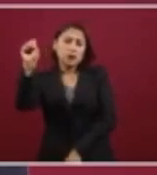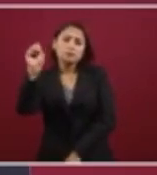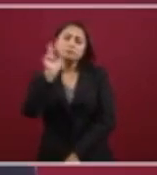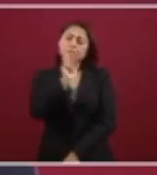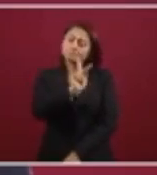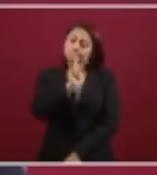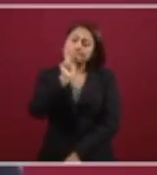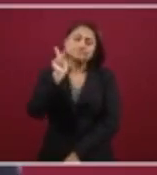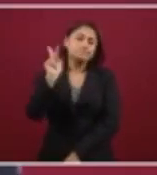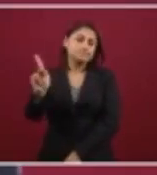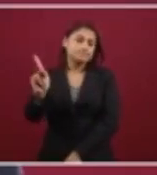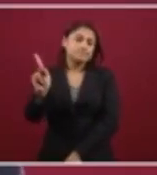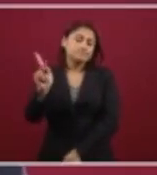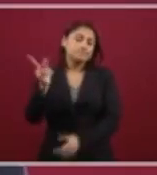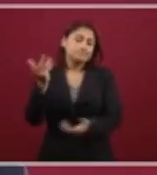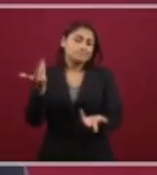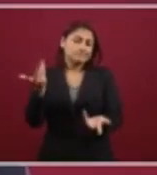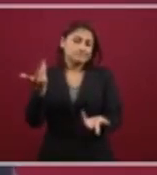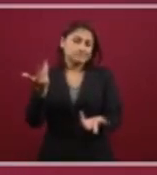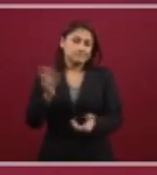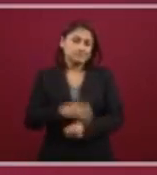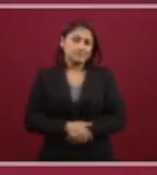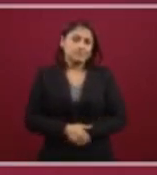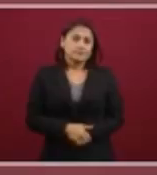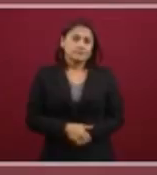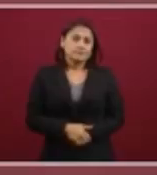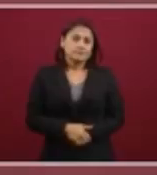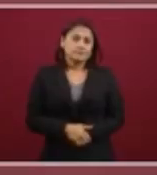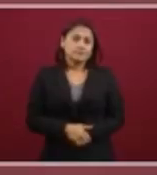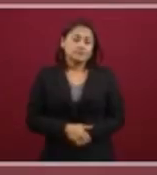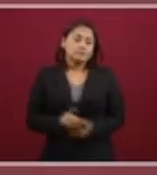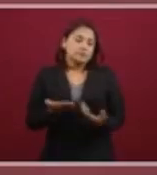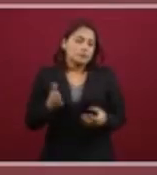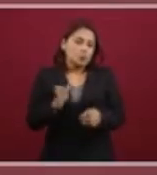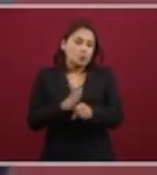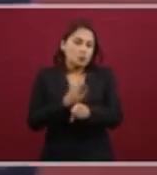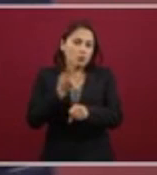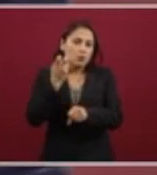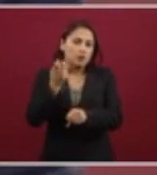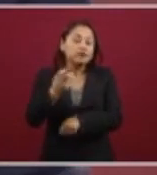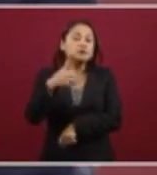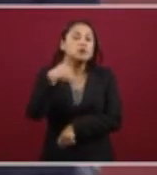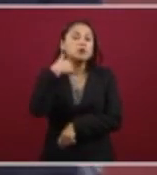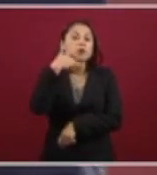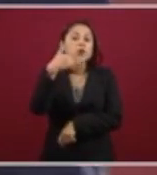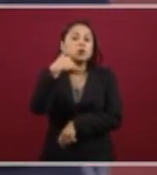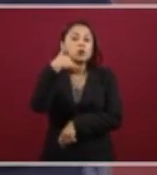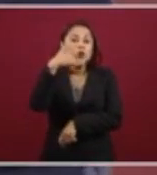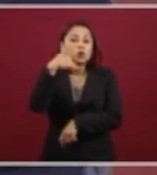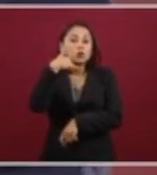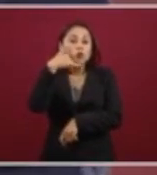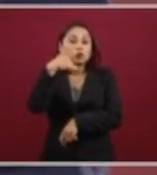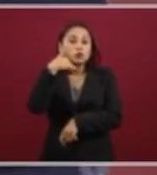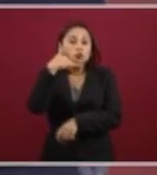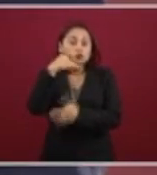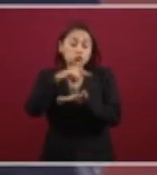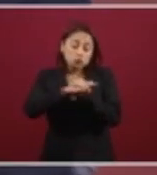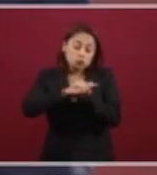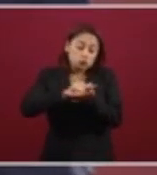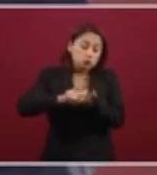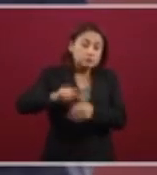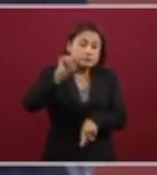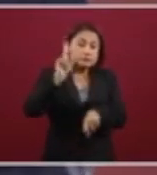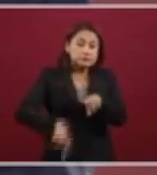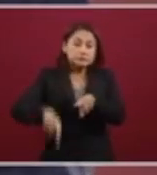Es general. Entonces tenemos que limpiar de corrupción todo el país,